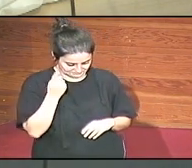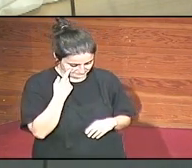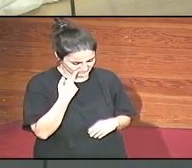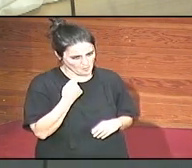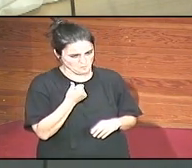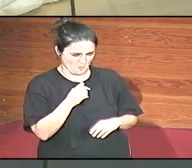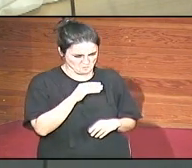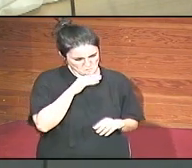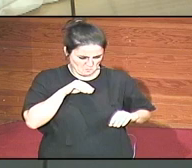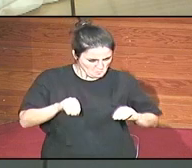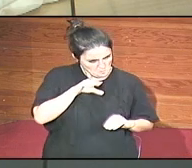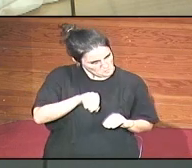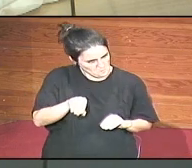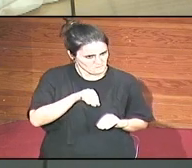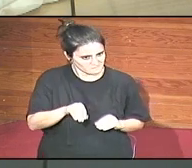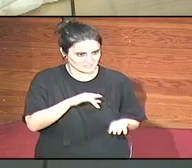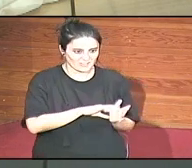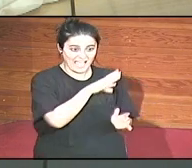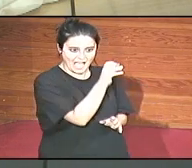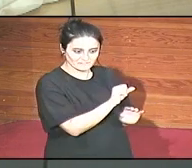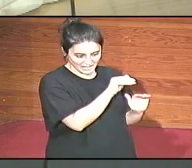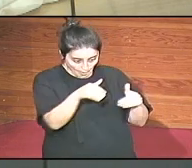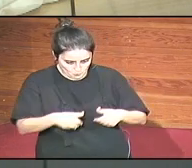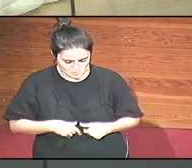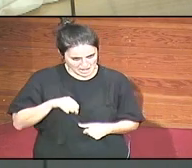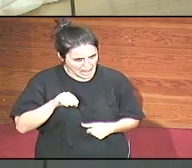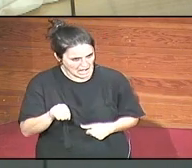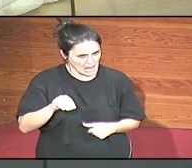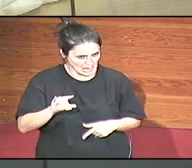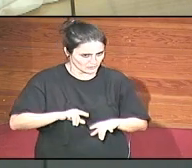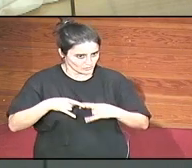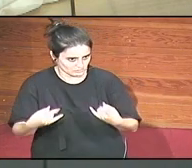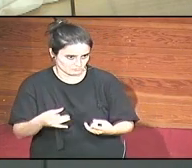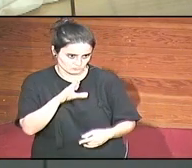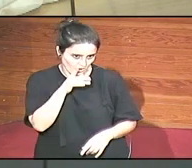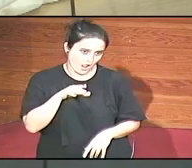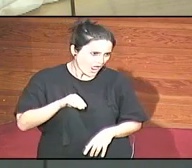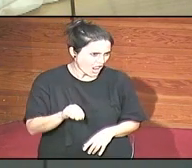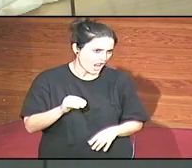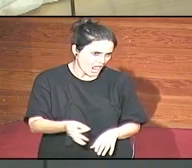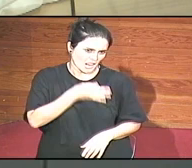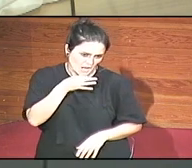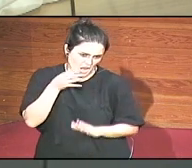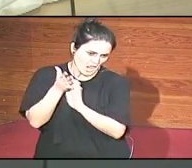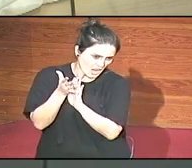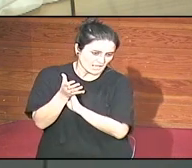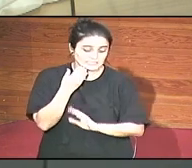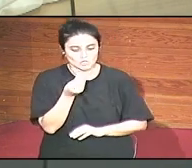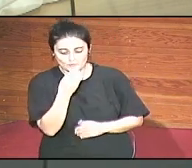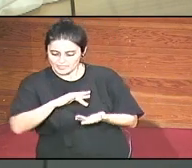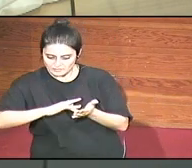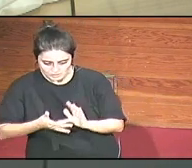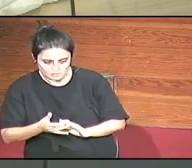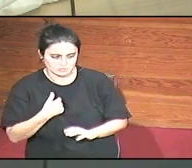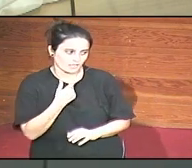sobre todo cuando vuelvo de áfrica porque porque de unas unas tierras tremendas si no se acaba la comida le digo porque